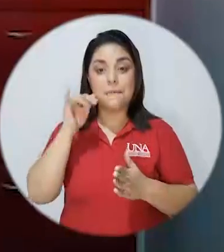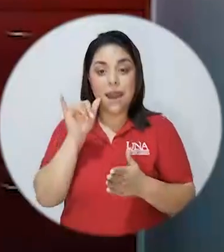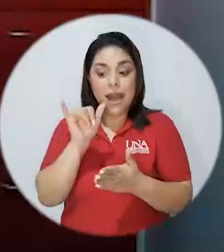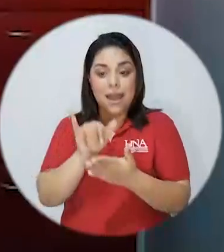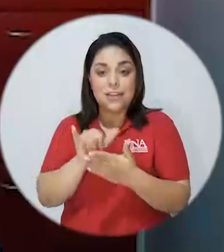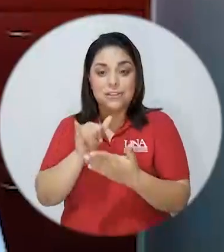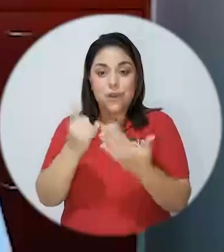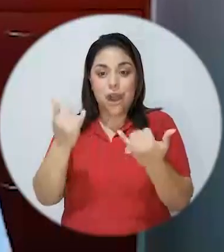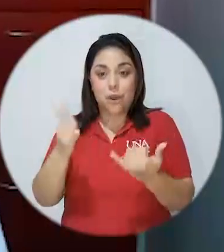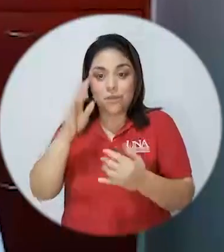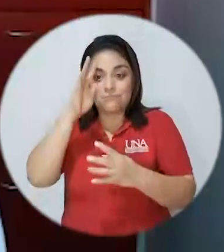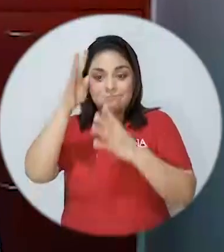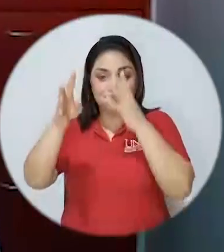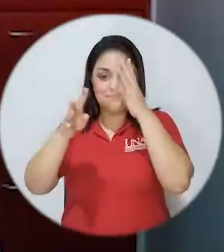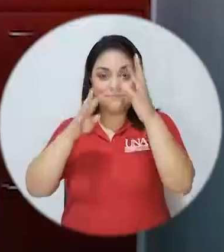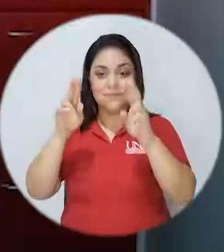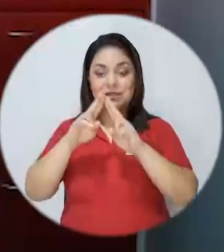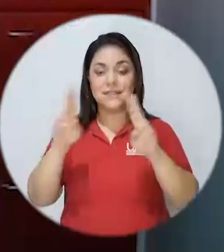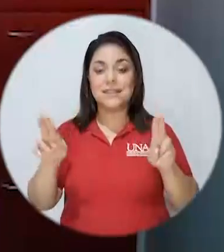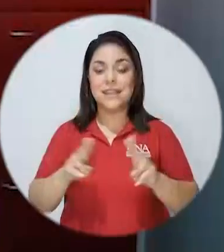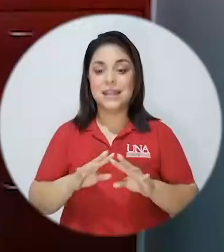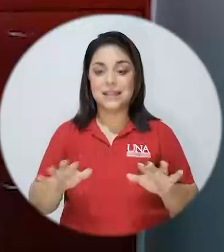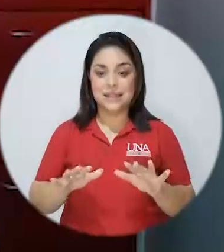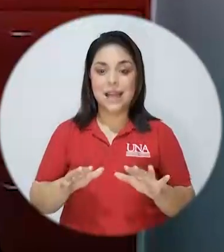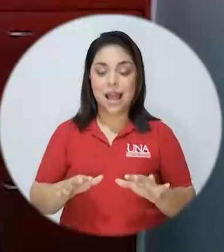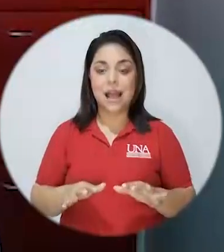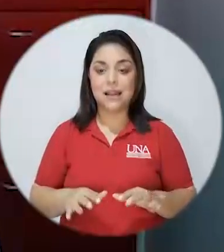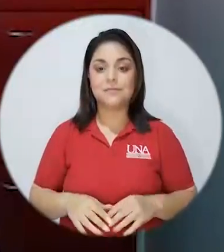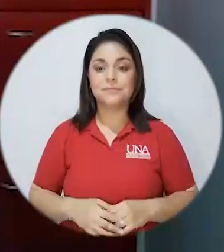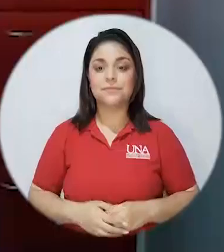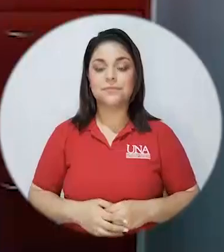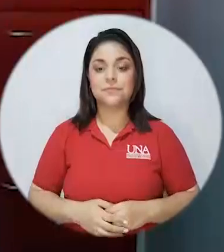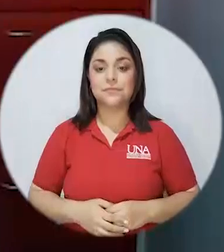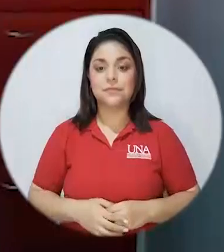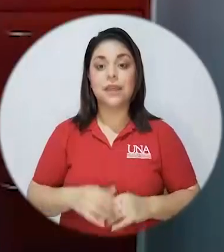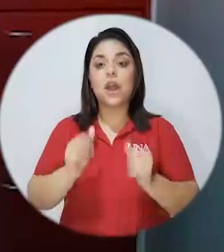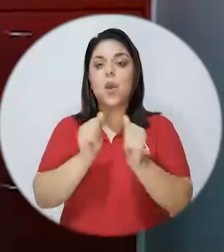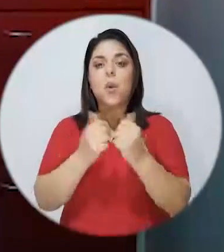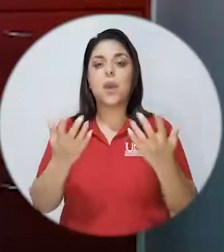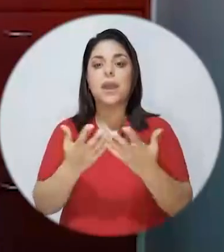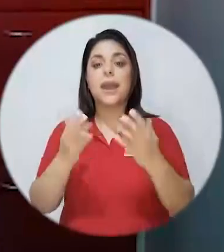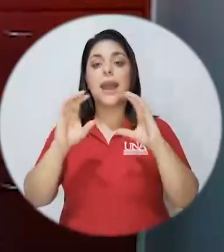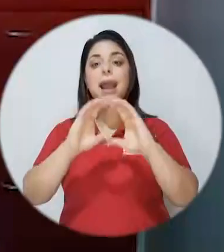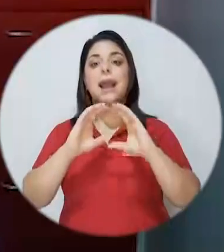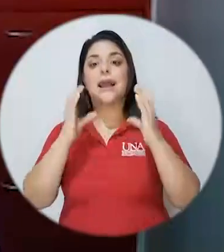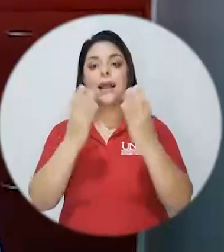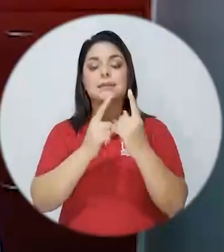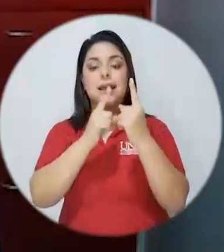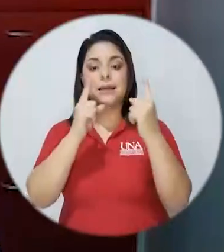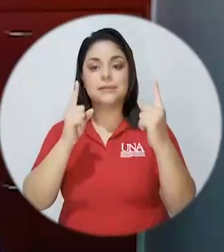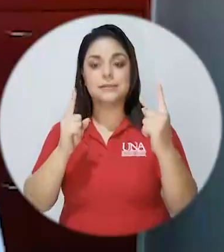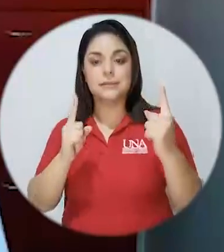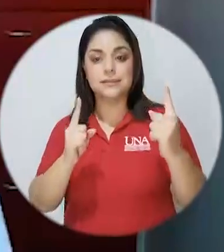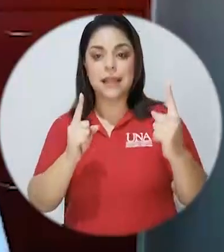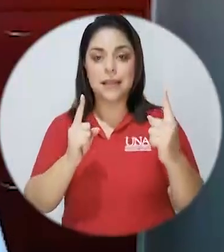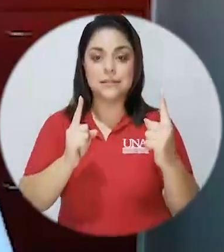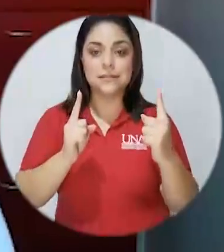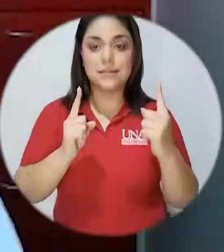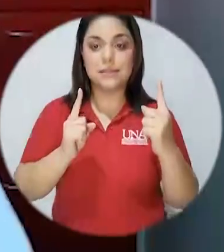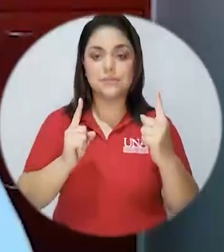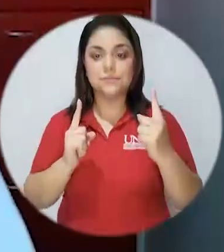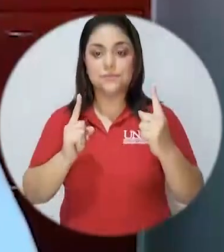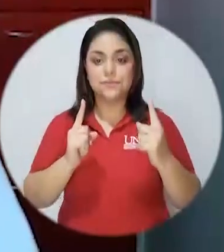esta innovación digital que tiene que ver con las clases a distancias. Y también en el